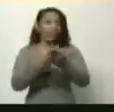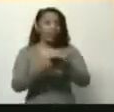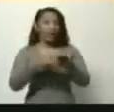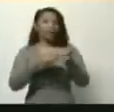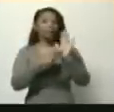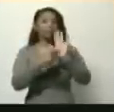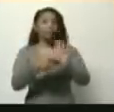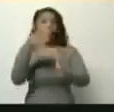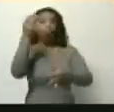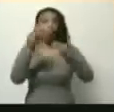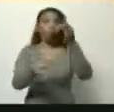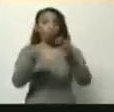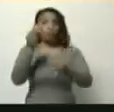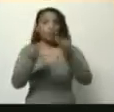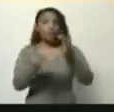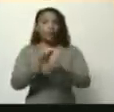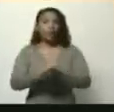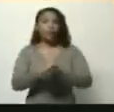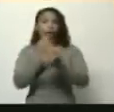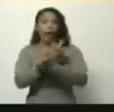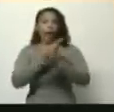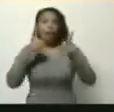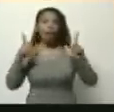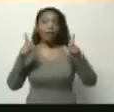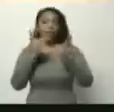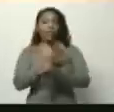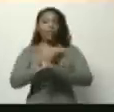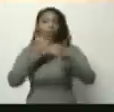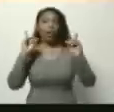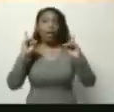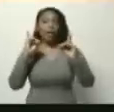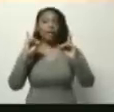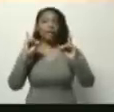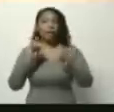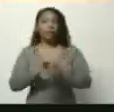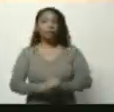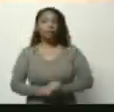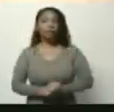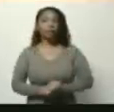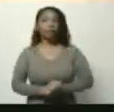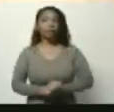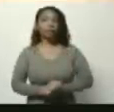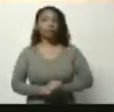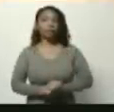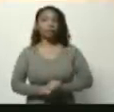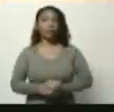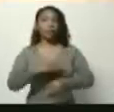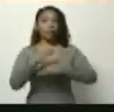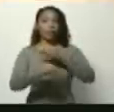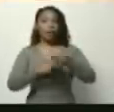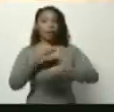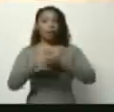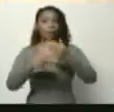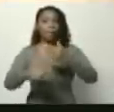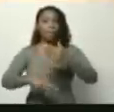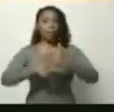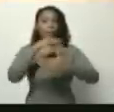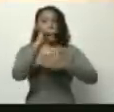la justicia, de la libertad, de la democracia y de la realización de